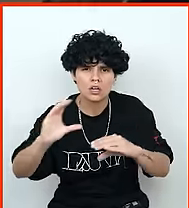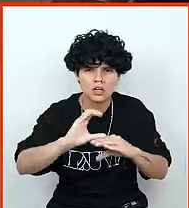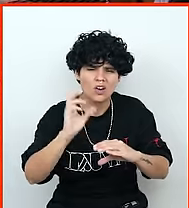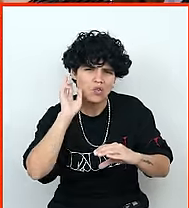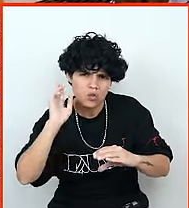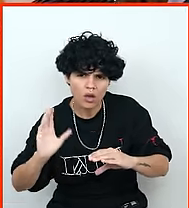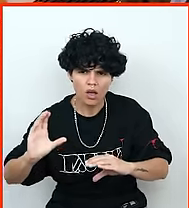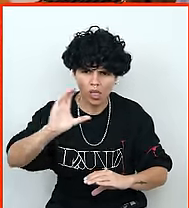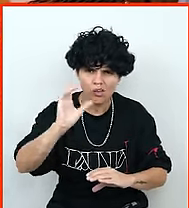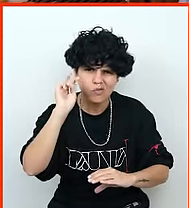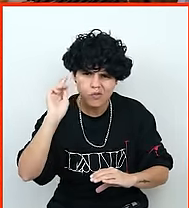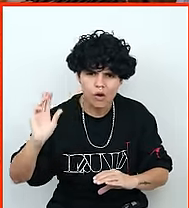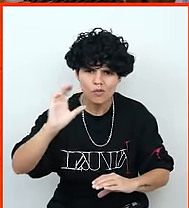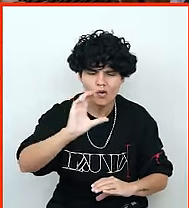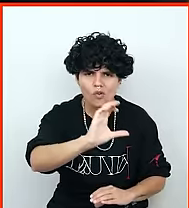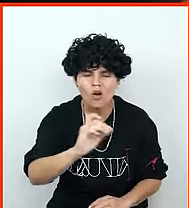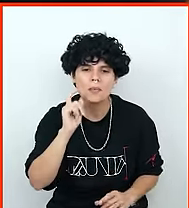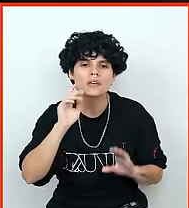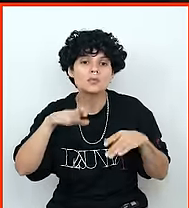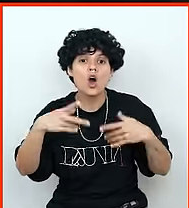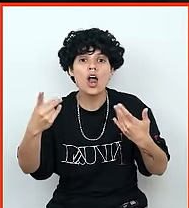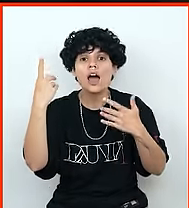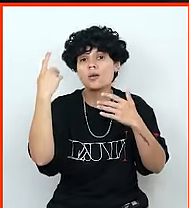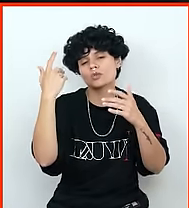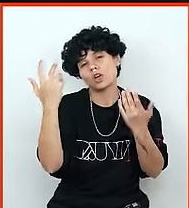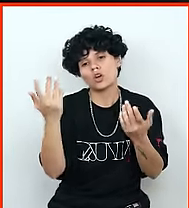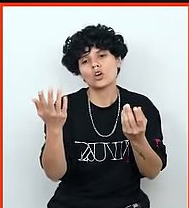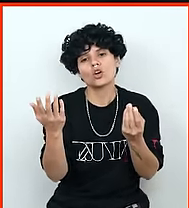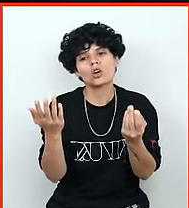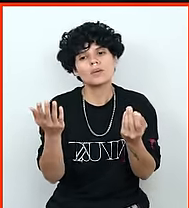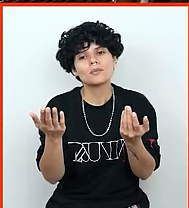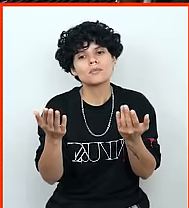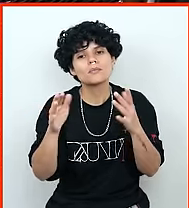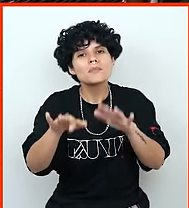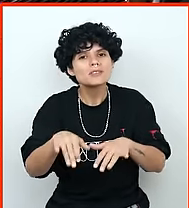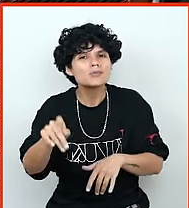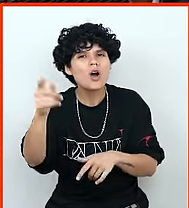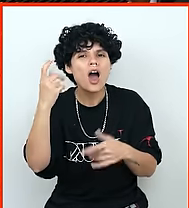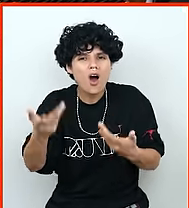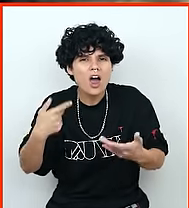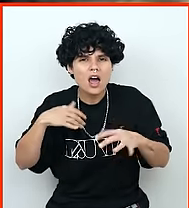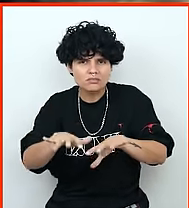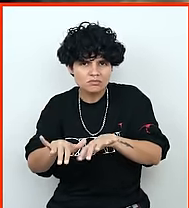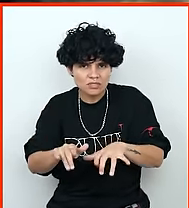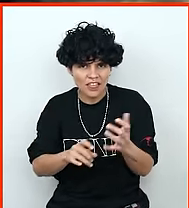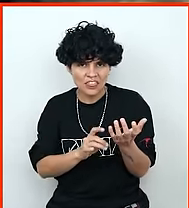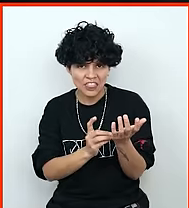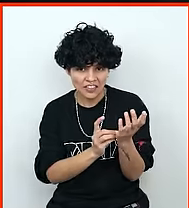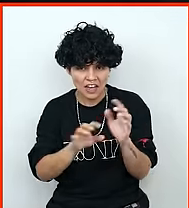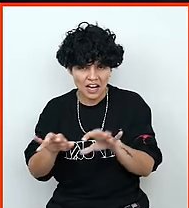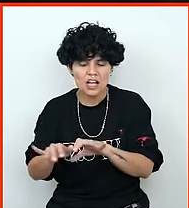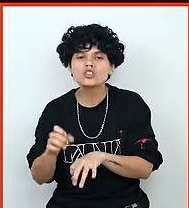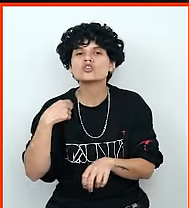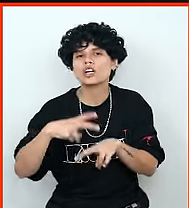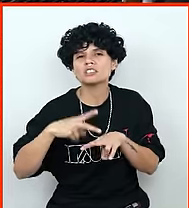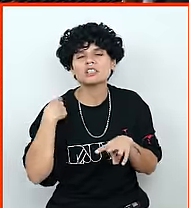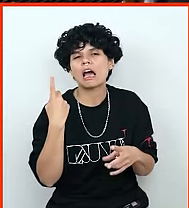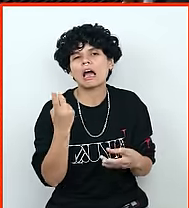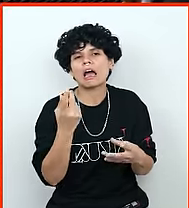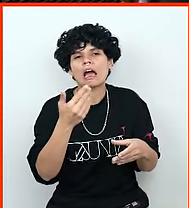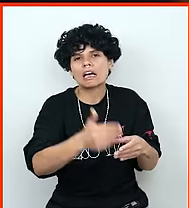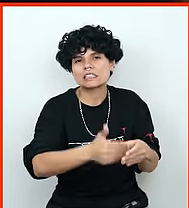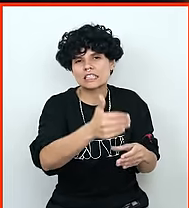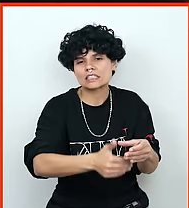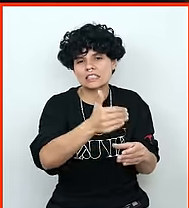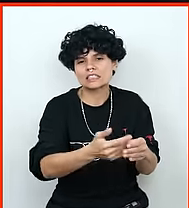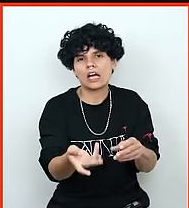regrabando. Entonces después yo descubría con los computadores que eso que hacemos hoy en día los computadores como multitrack, básicamente yo lo hacía con los cassettes, sí, ¿cachai? Claro. Quemando cassette.